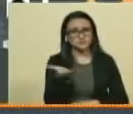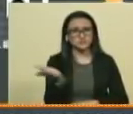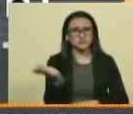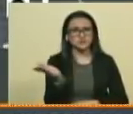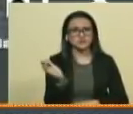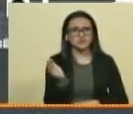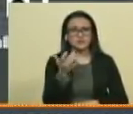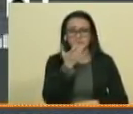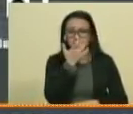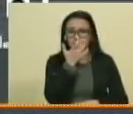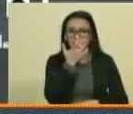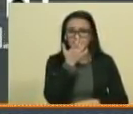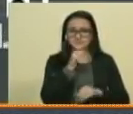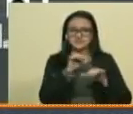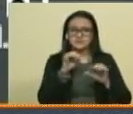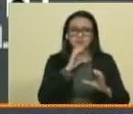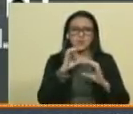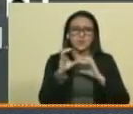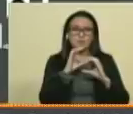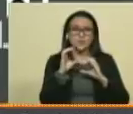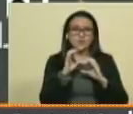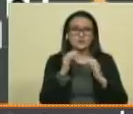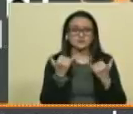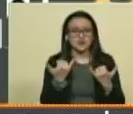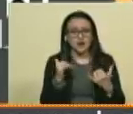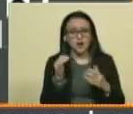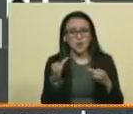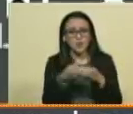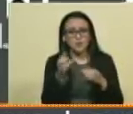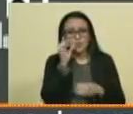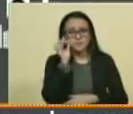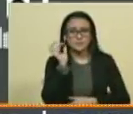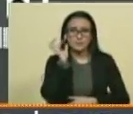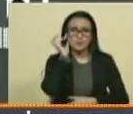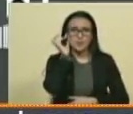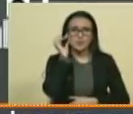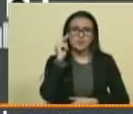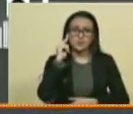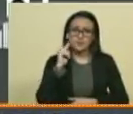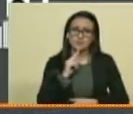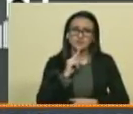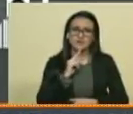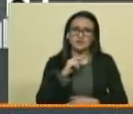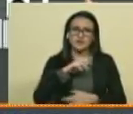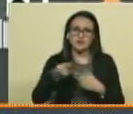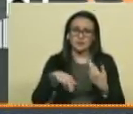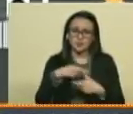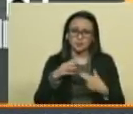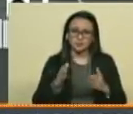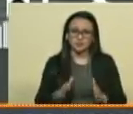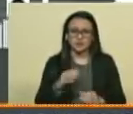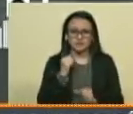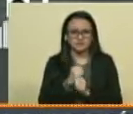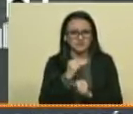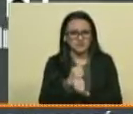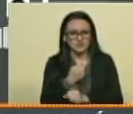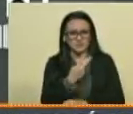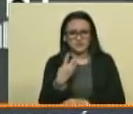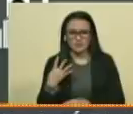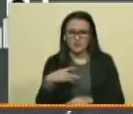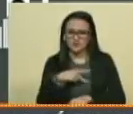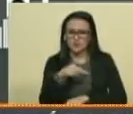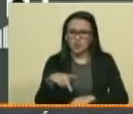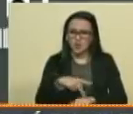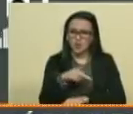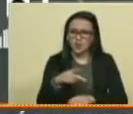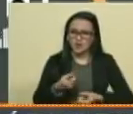nuestros sistemas de comunicación. Aquí estamos un grupo de hombres y mujeres, bolivarianos, revolucionarios, trabajando las 24 horas del